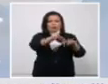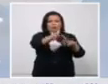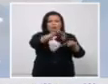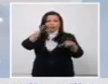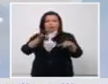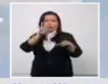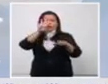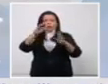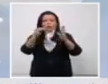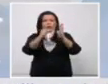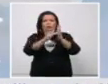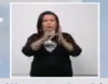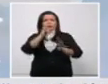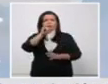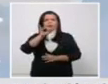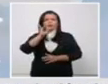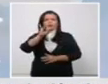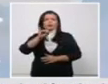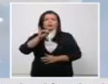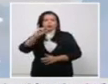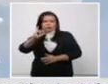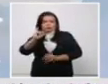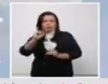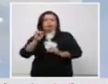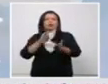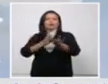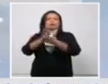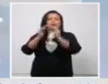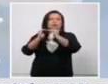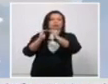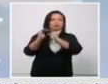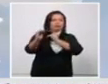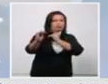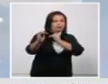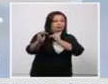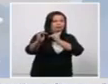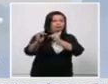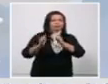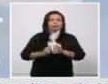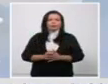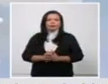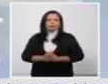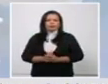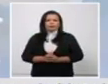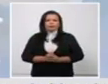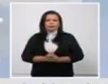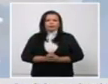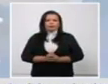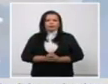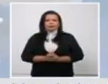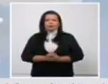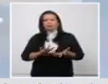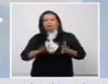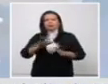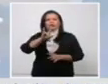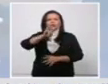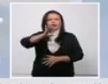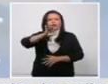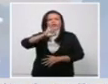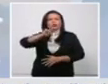4.676 tienen una evolución clínica estable. Estamos hablando del